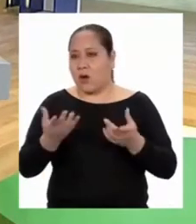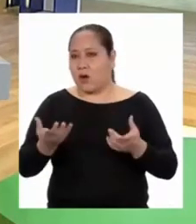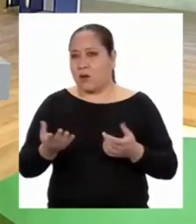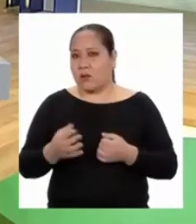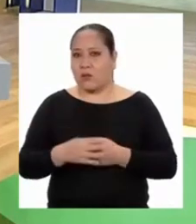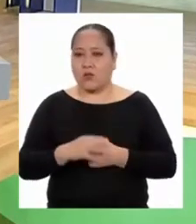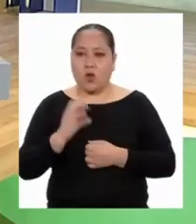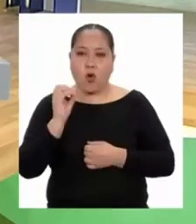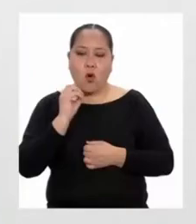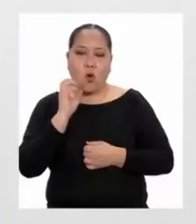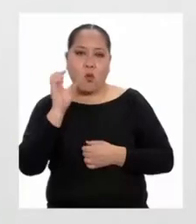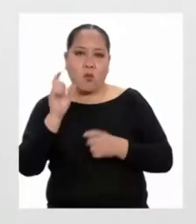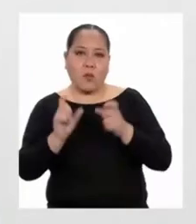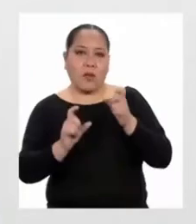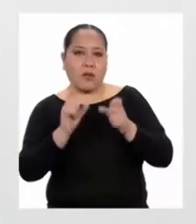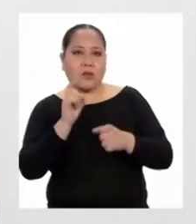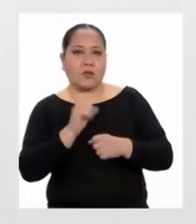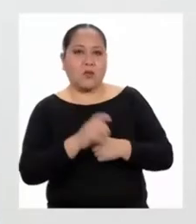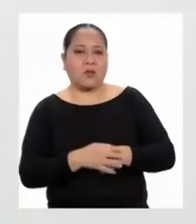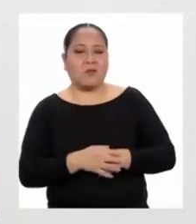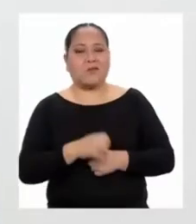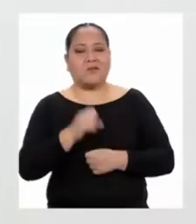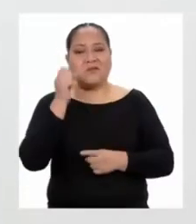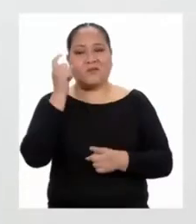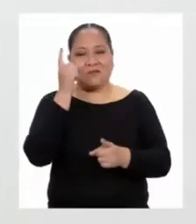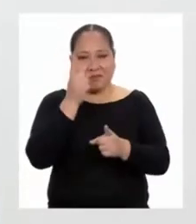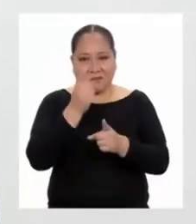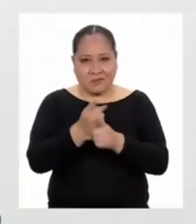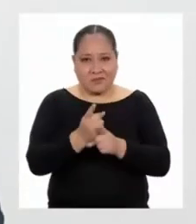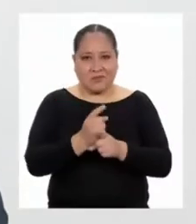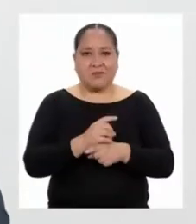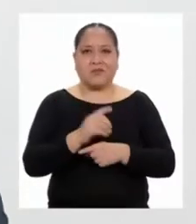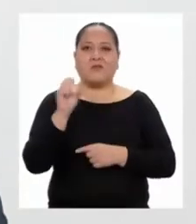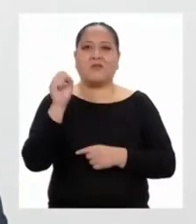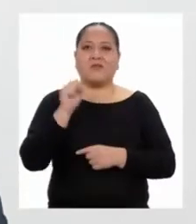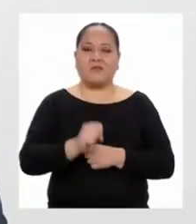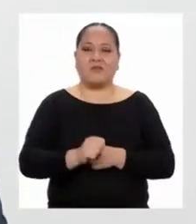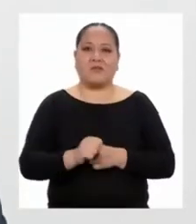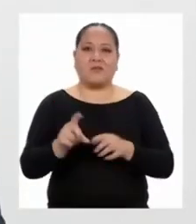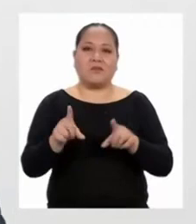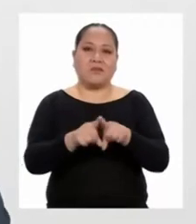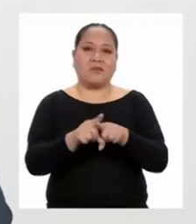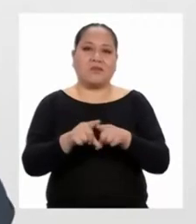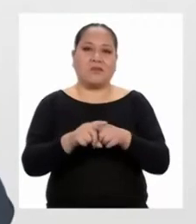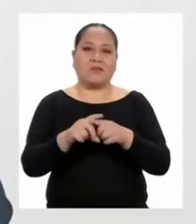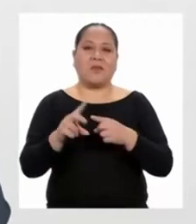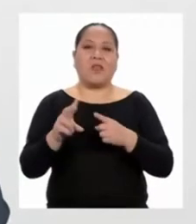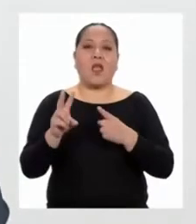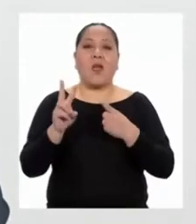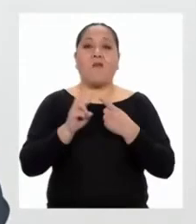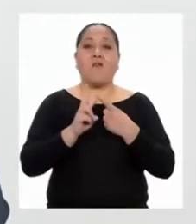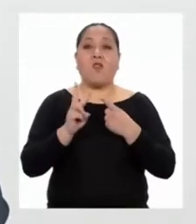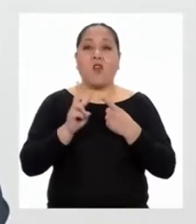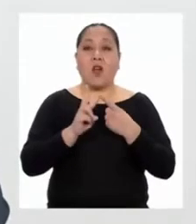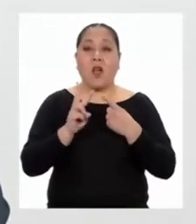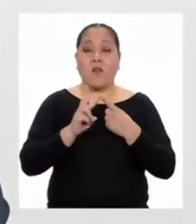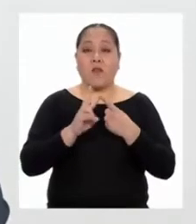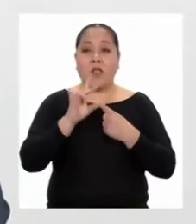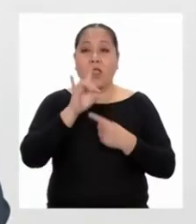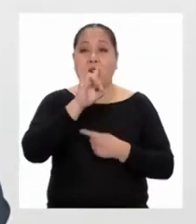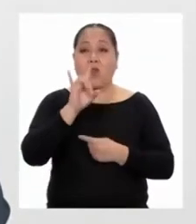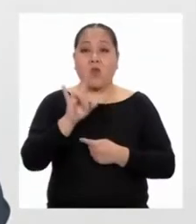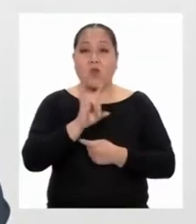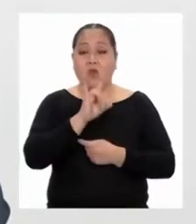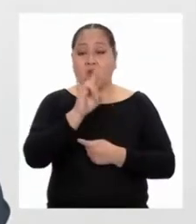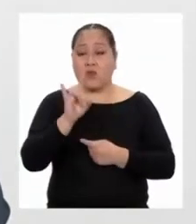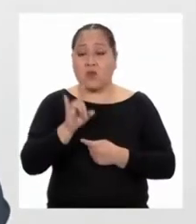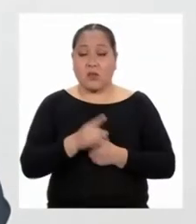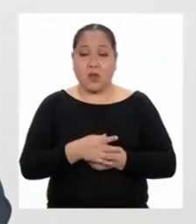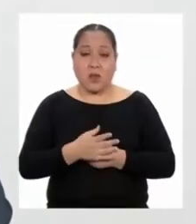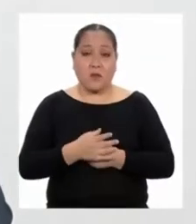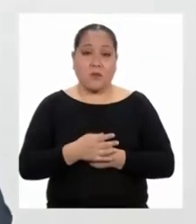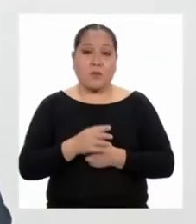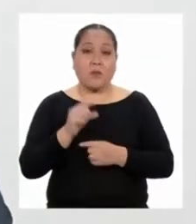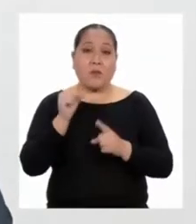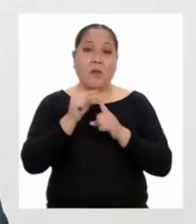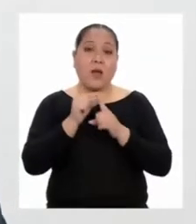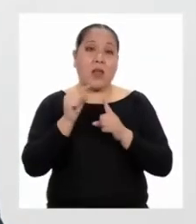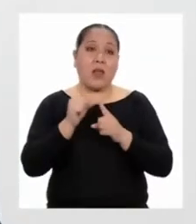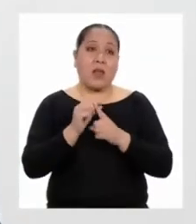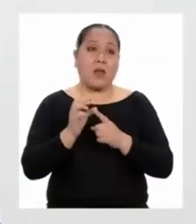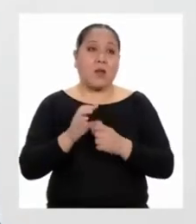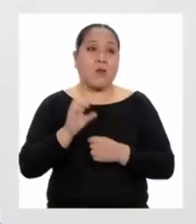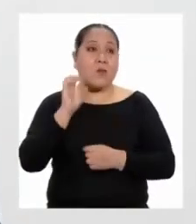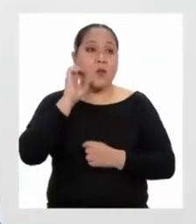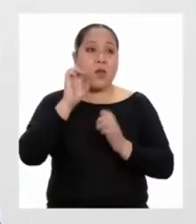de las personas, por ejemplo. Así es. Incluso en nuestro vocabulario existen palabras de origen inglés,